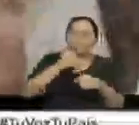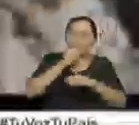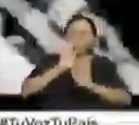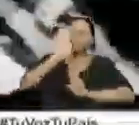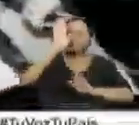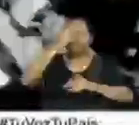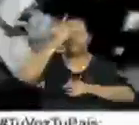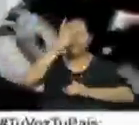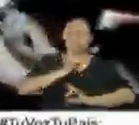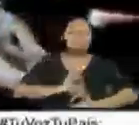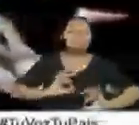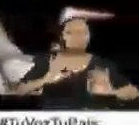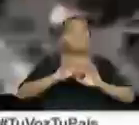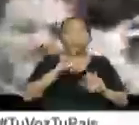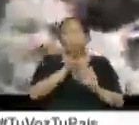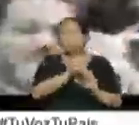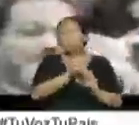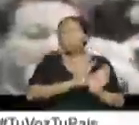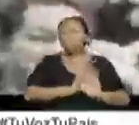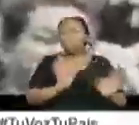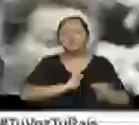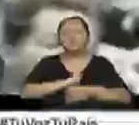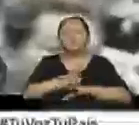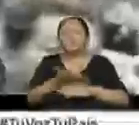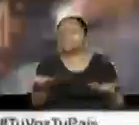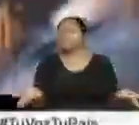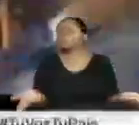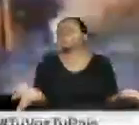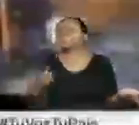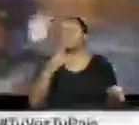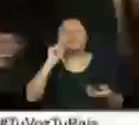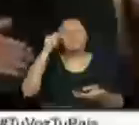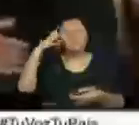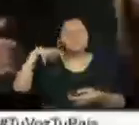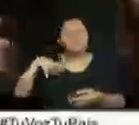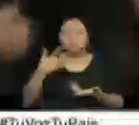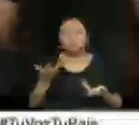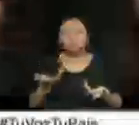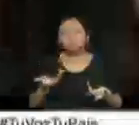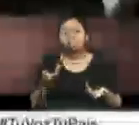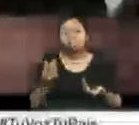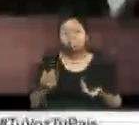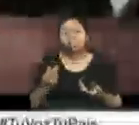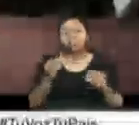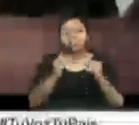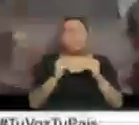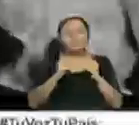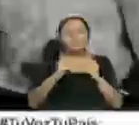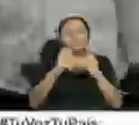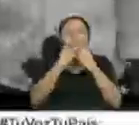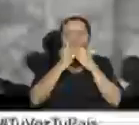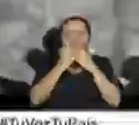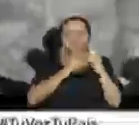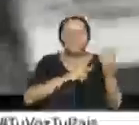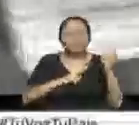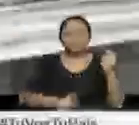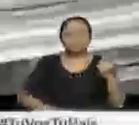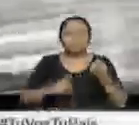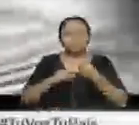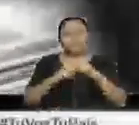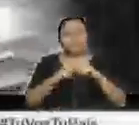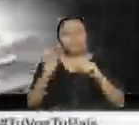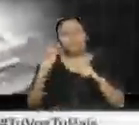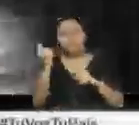decisiones, en donde sus élites imponían su visión del Estado mínimo y anteponían sus intereses personales o